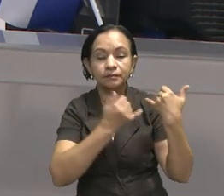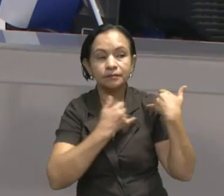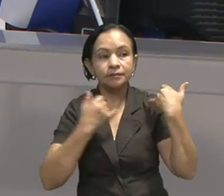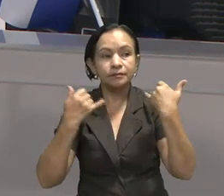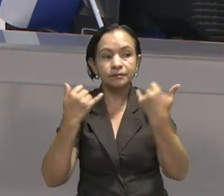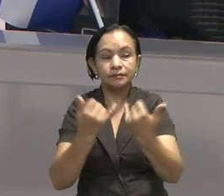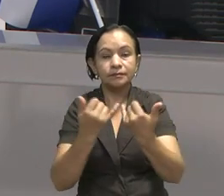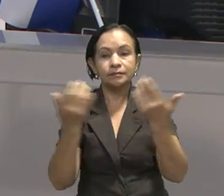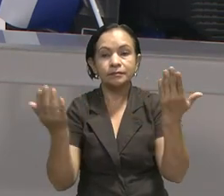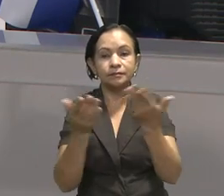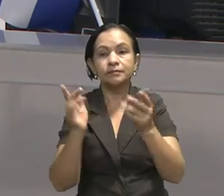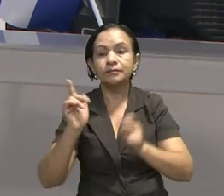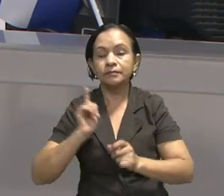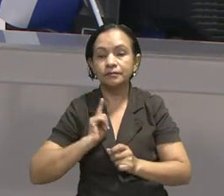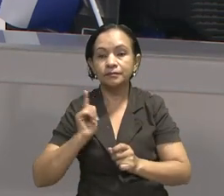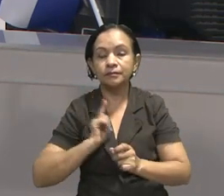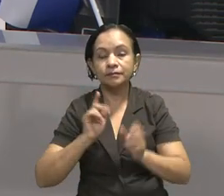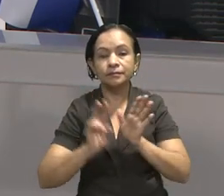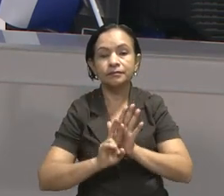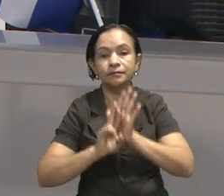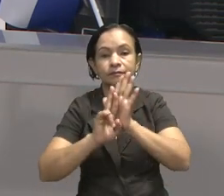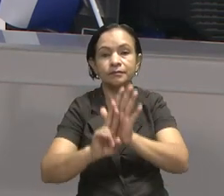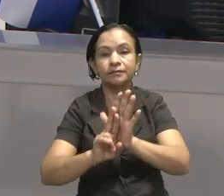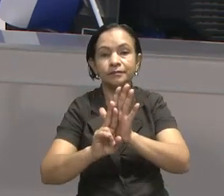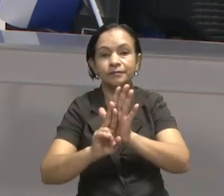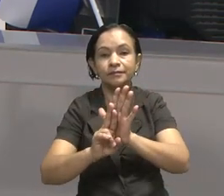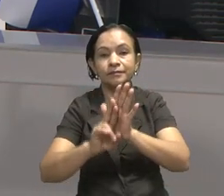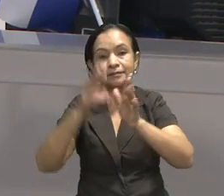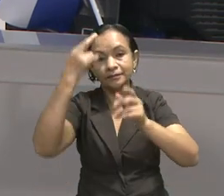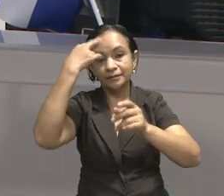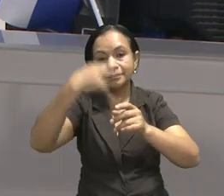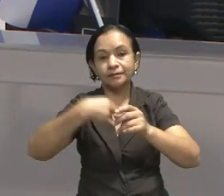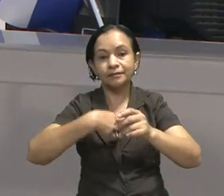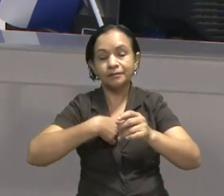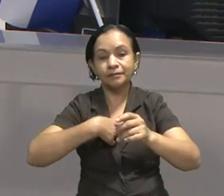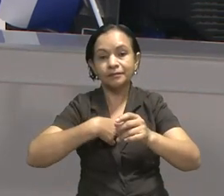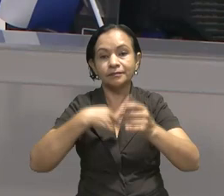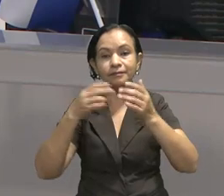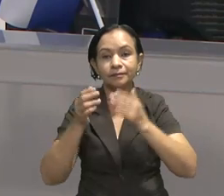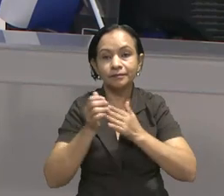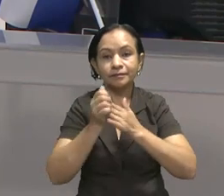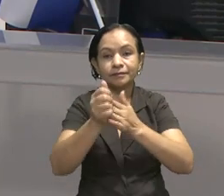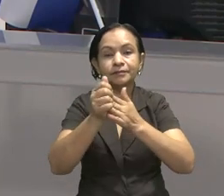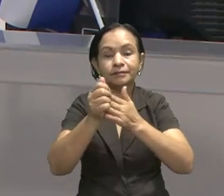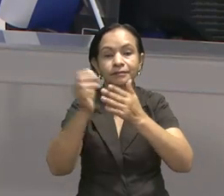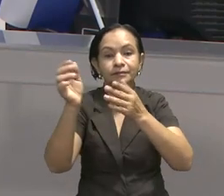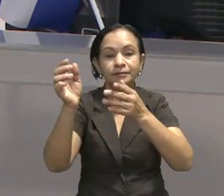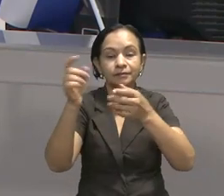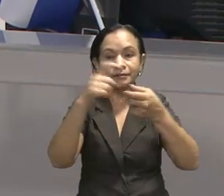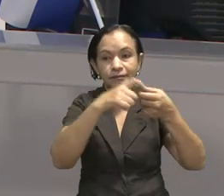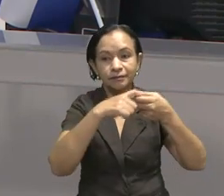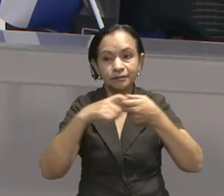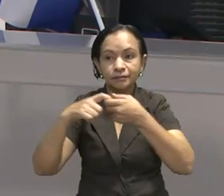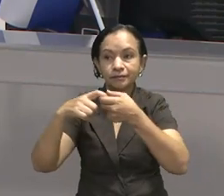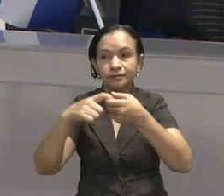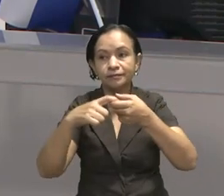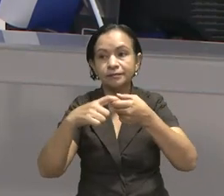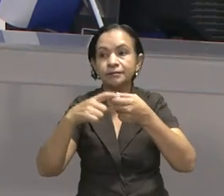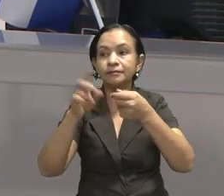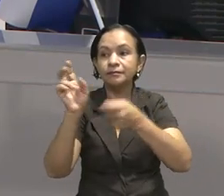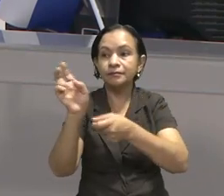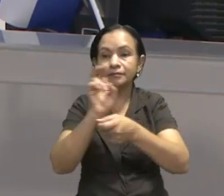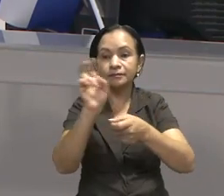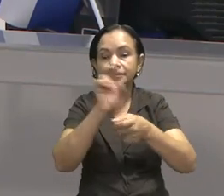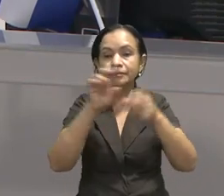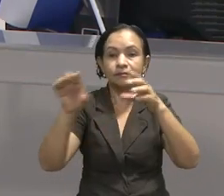y como tal tendrá la representación legal y la responsabilidad de dirigir, coordinar, controlar y supervisar